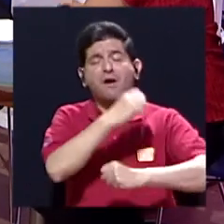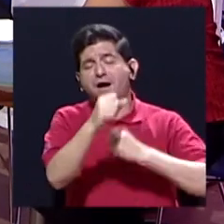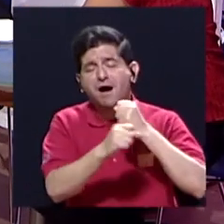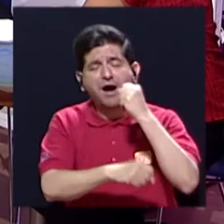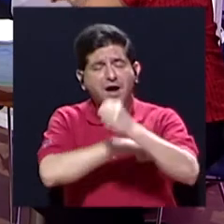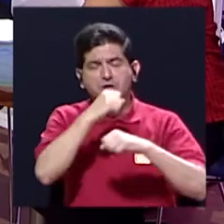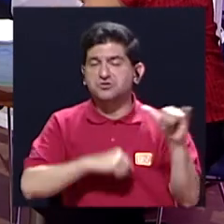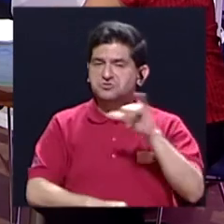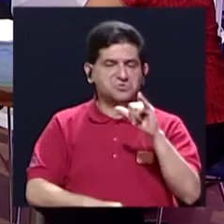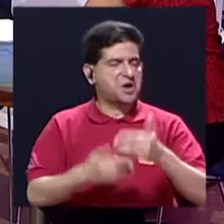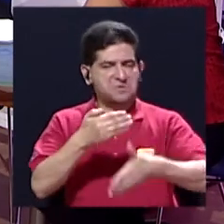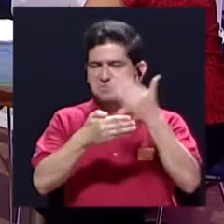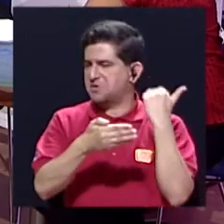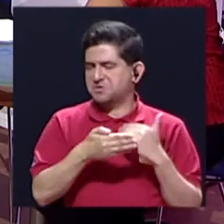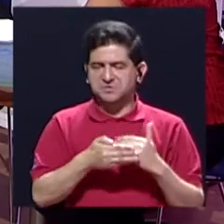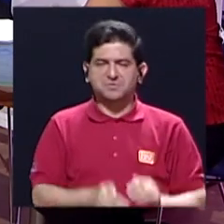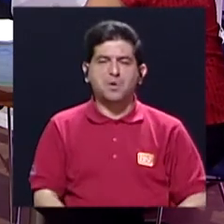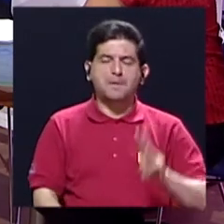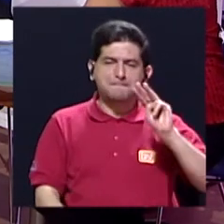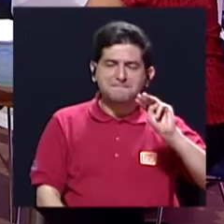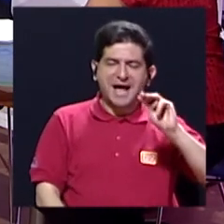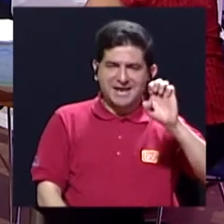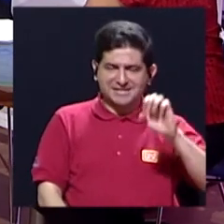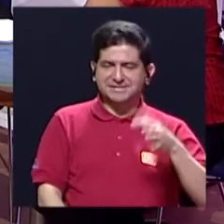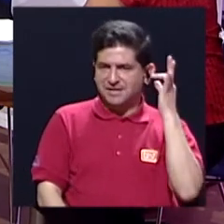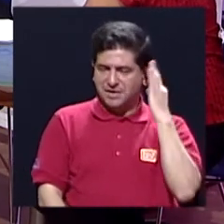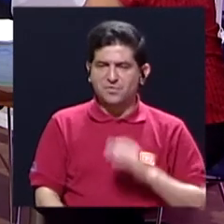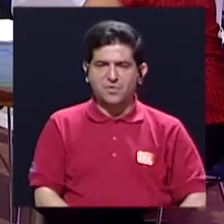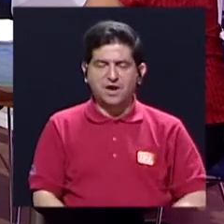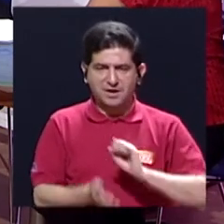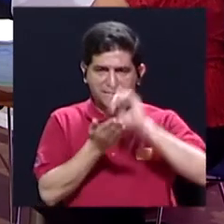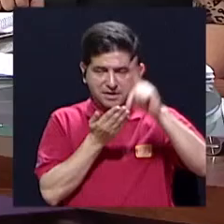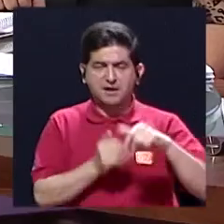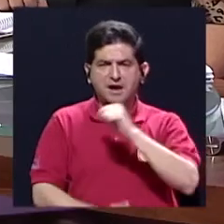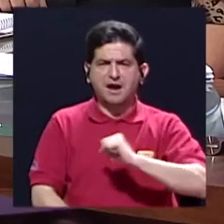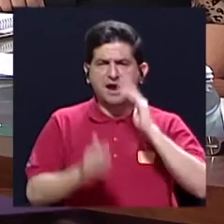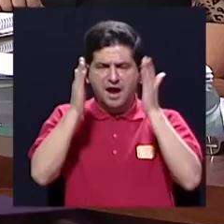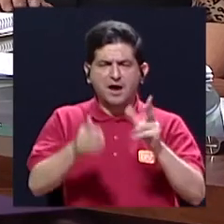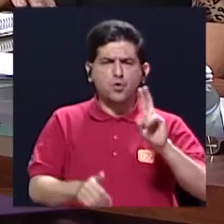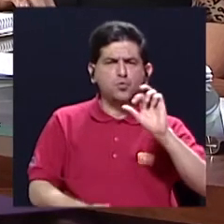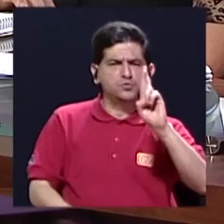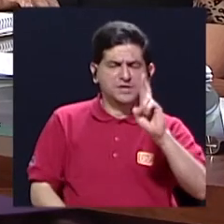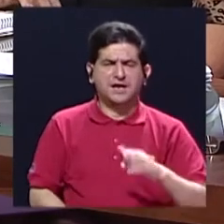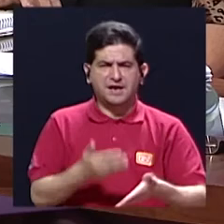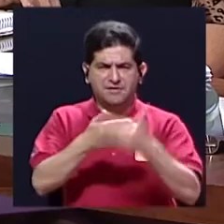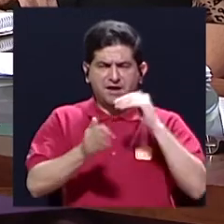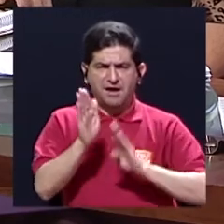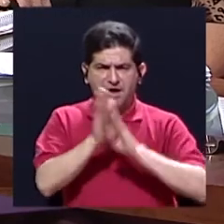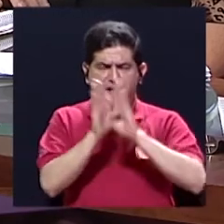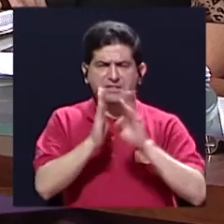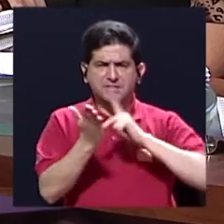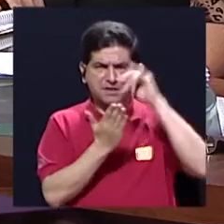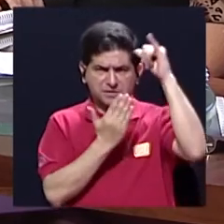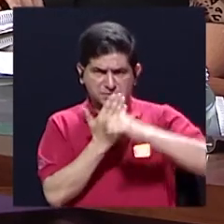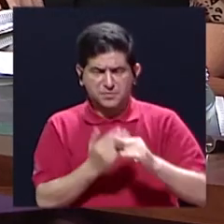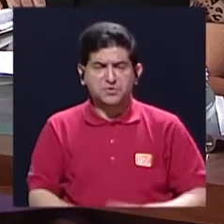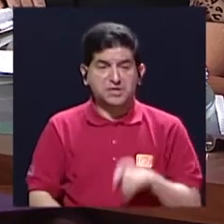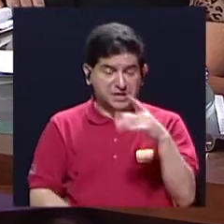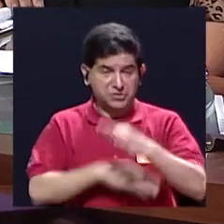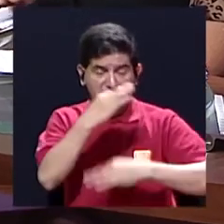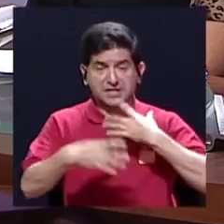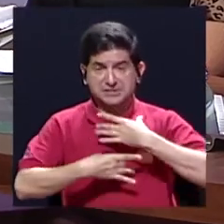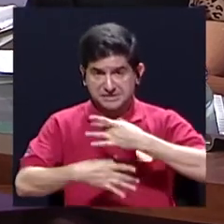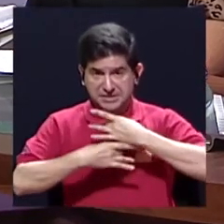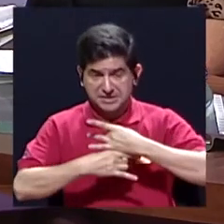años. O menos no el mismo que había. Dice María Esther de Mercedes de Montedioca, le parece que las autoridades de la UCR, antes de desarrollar los proyectos ambiciosos como